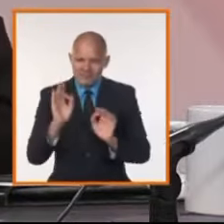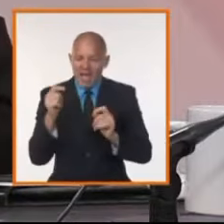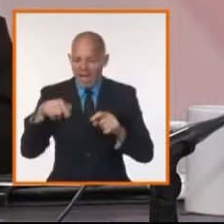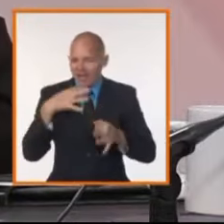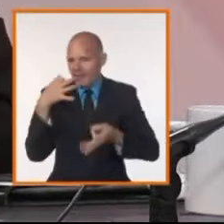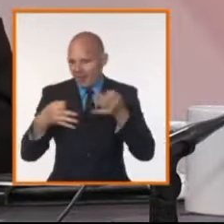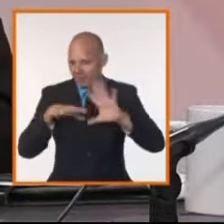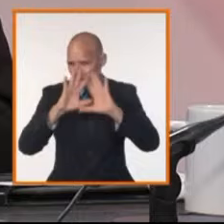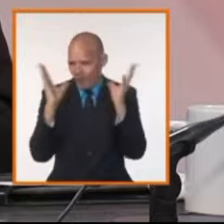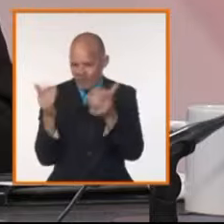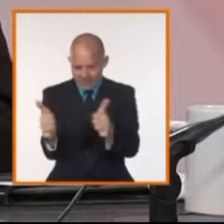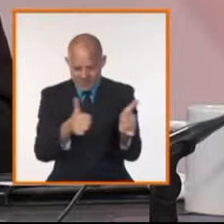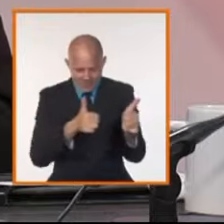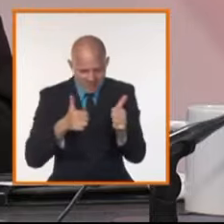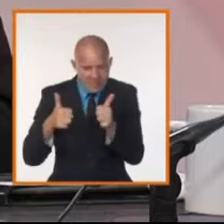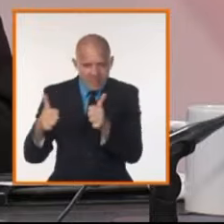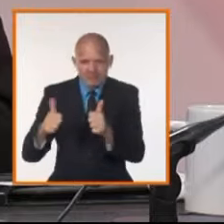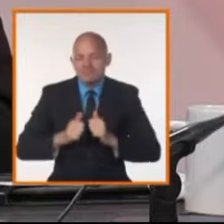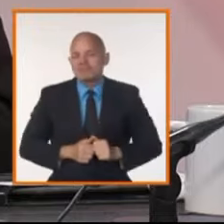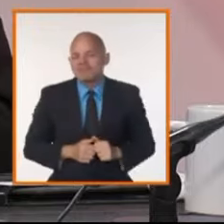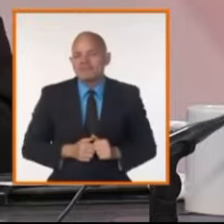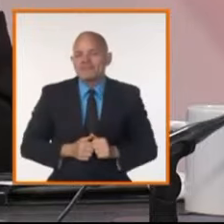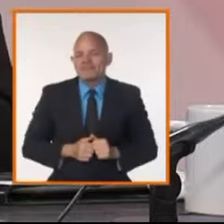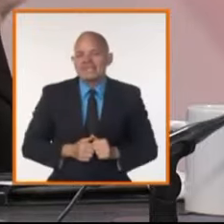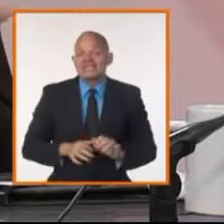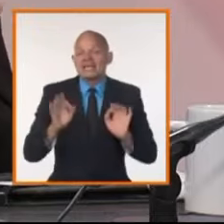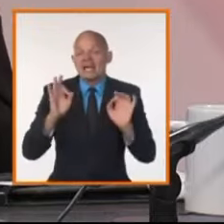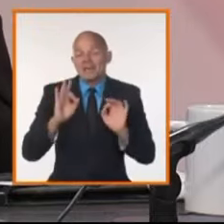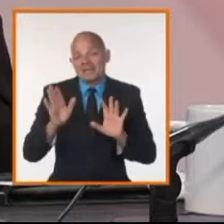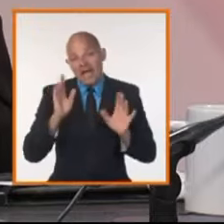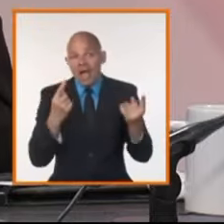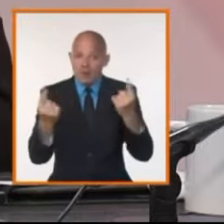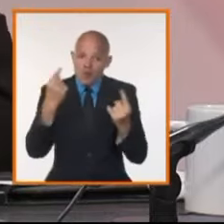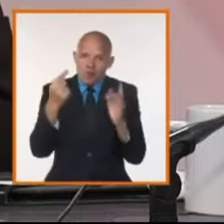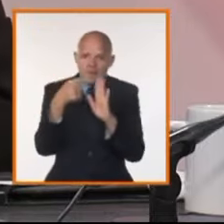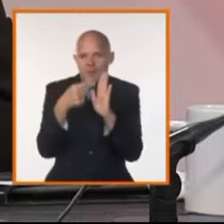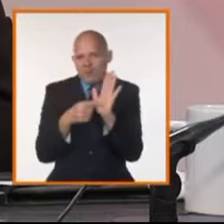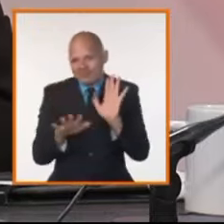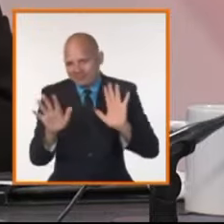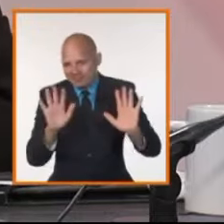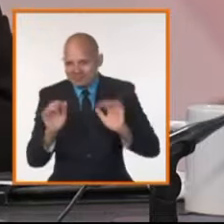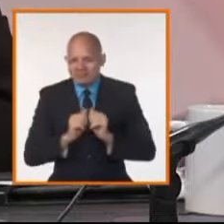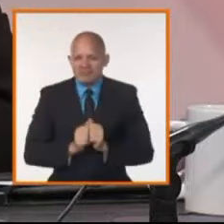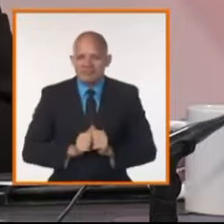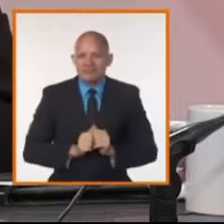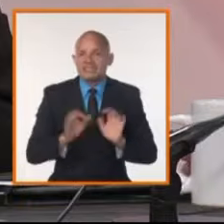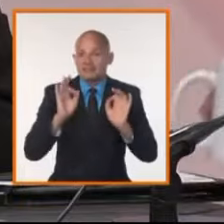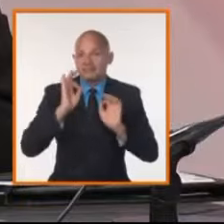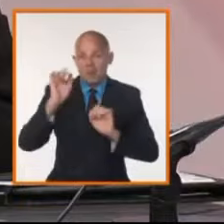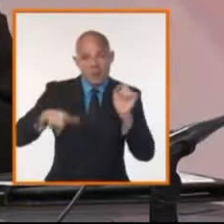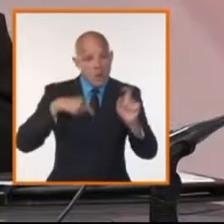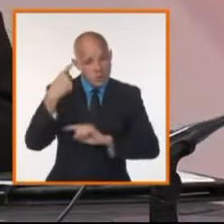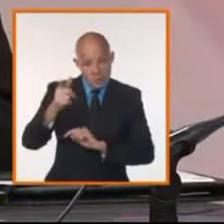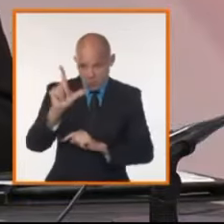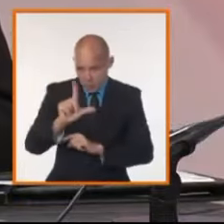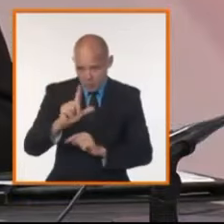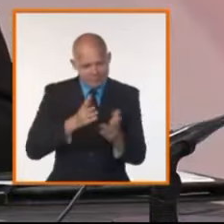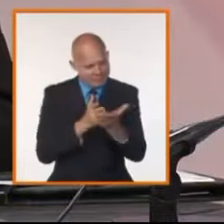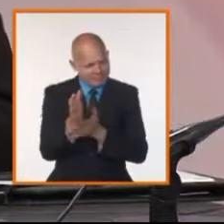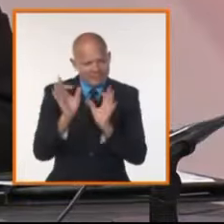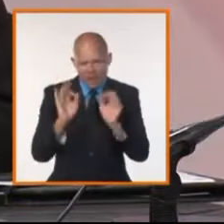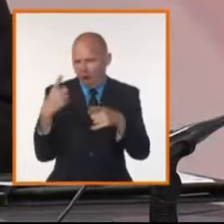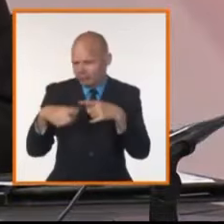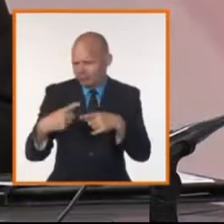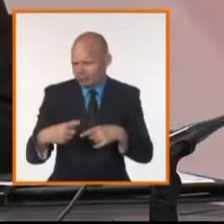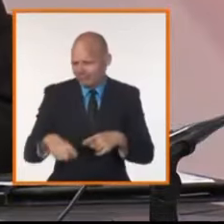repaso a las noticias más importantes de los últimos días algunas de ellas y por supuesto nosotros volveremos el lunes con este tema y con